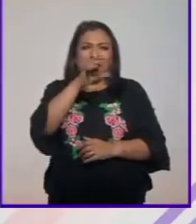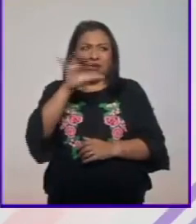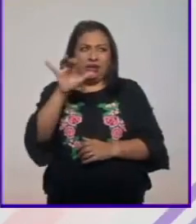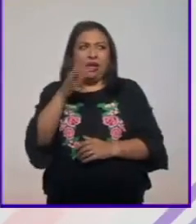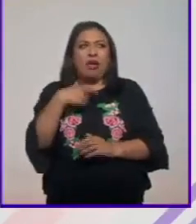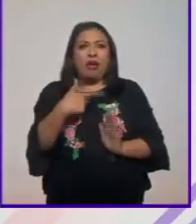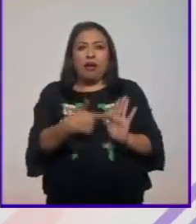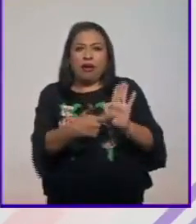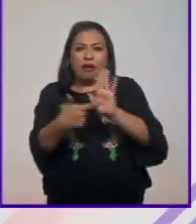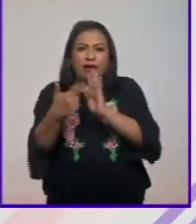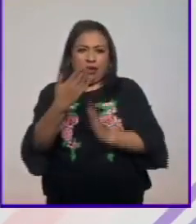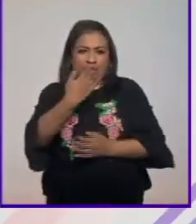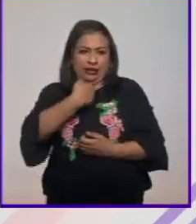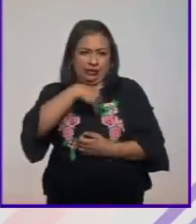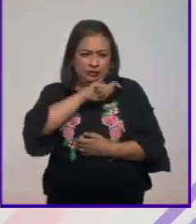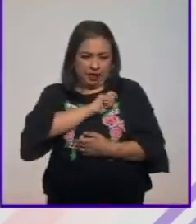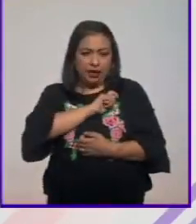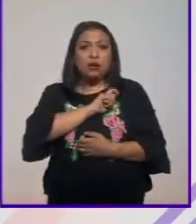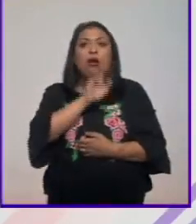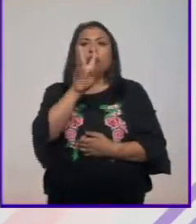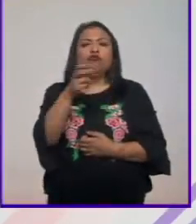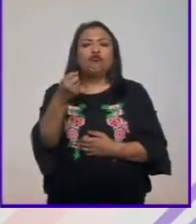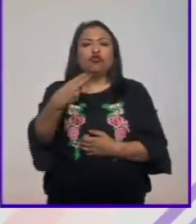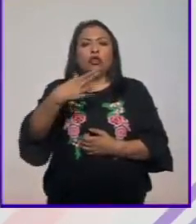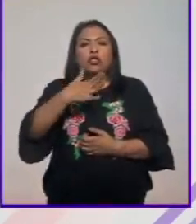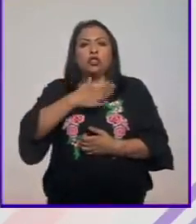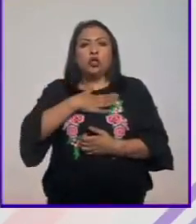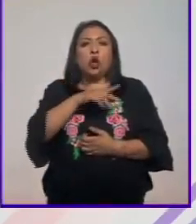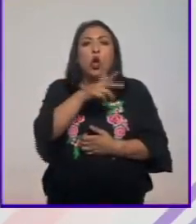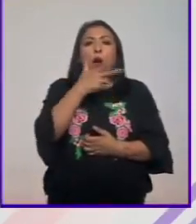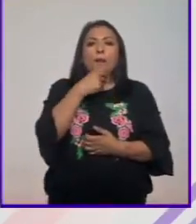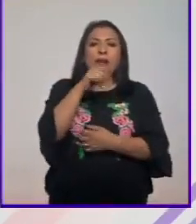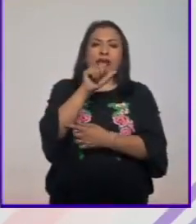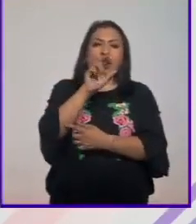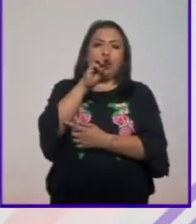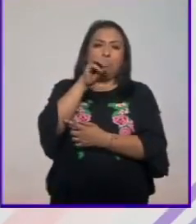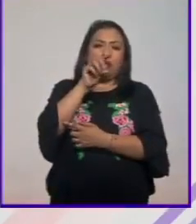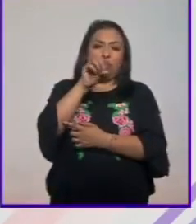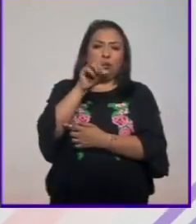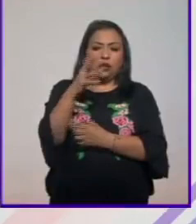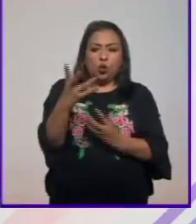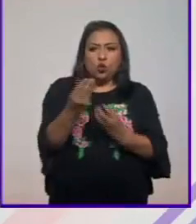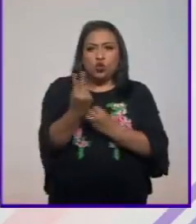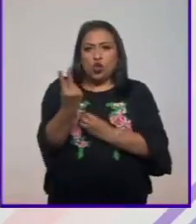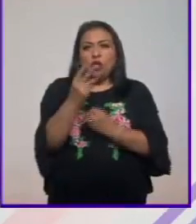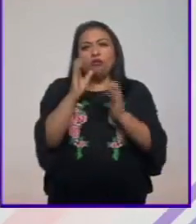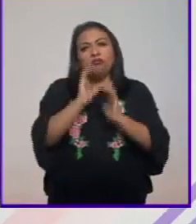me di a conocer en España, pues tuve la fortuna de que Armando Manzanero quisiera cantar conmigo.